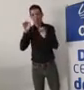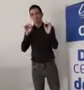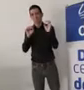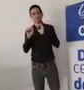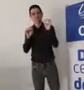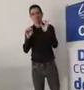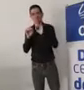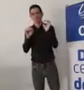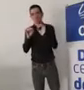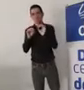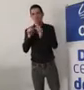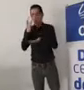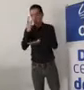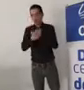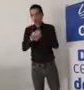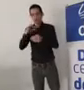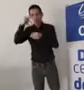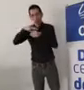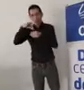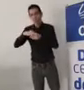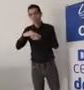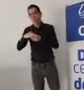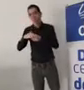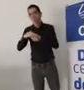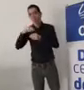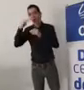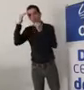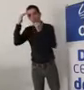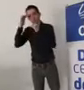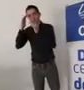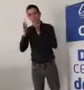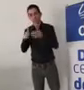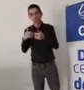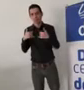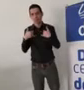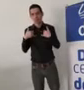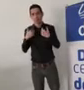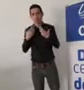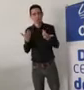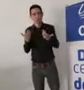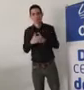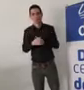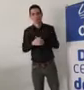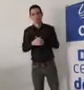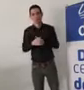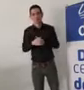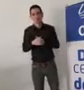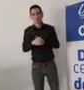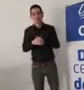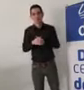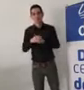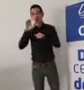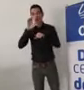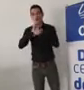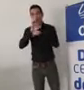para América Latina. Seguramente pasa en otros países. Pero en el caso colombiano, por ejemplo, no existe un solo congresista joven. El